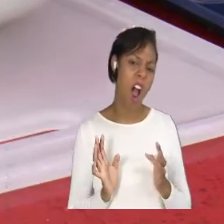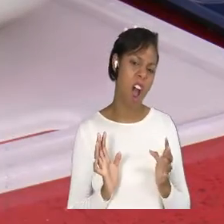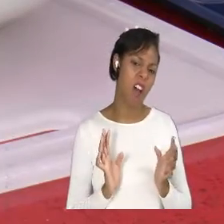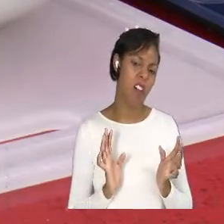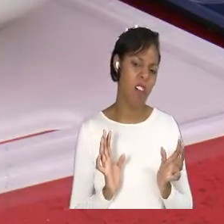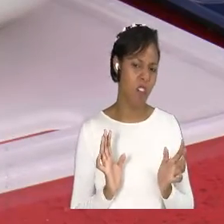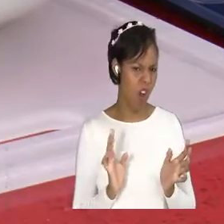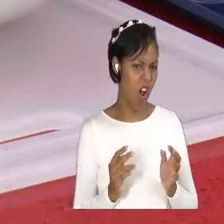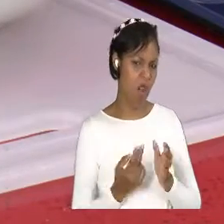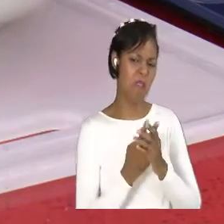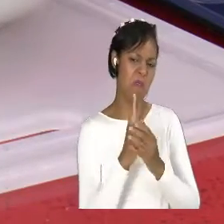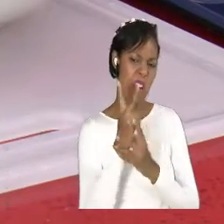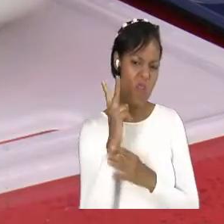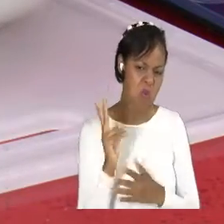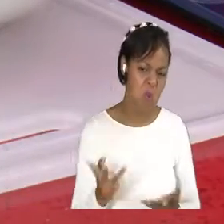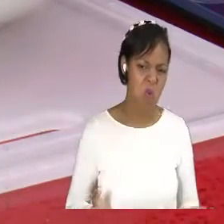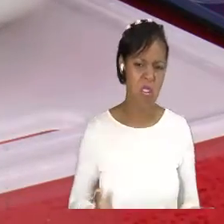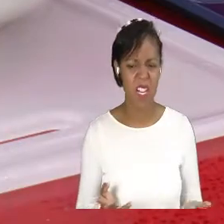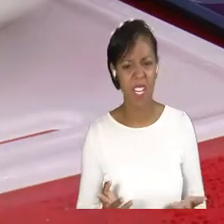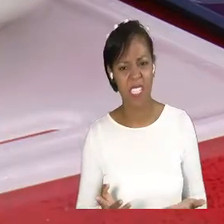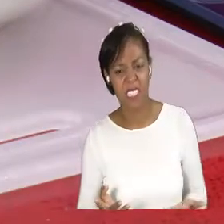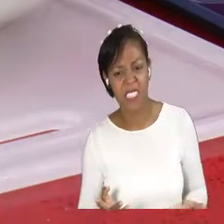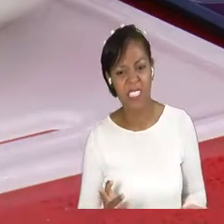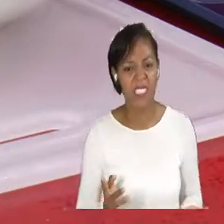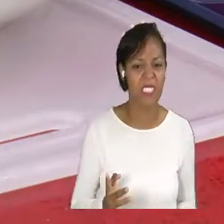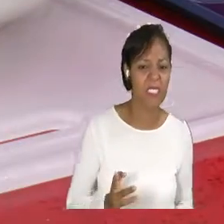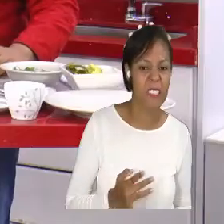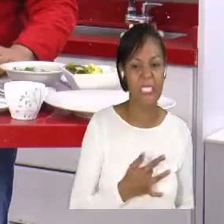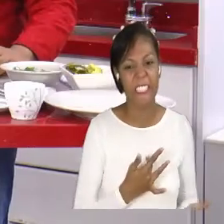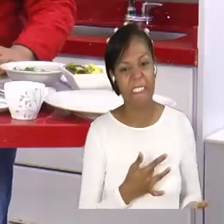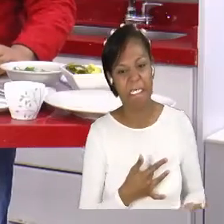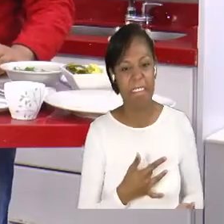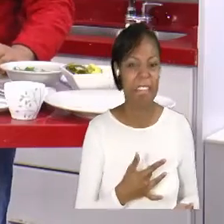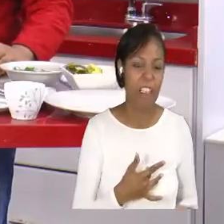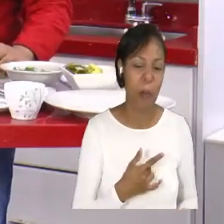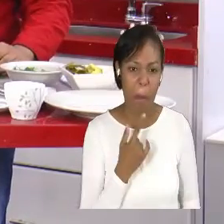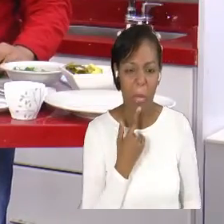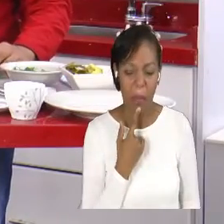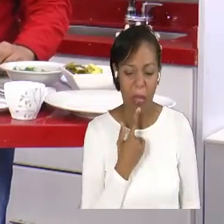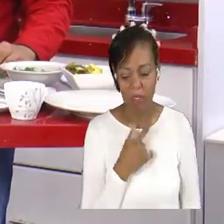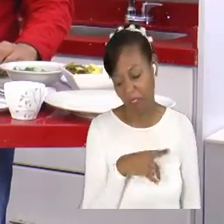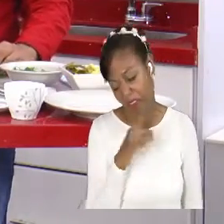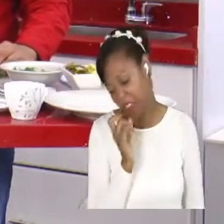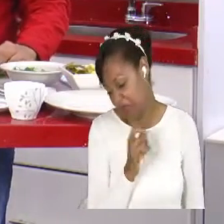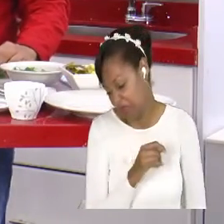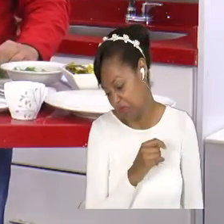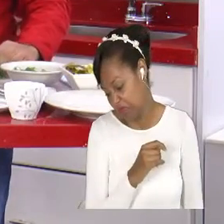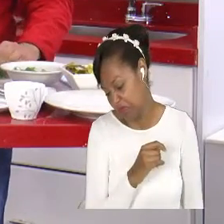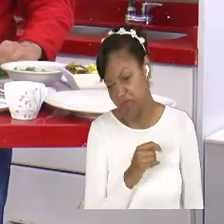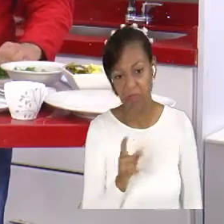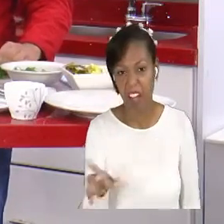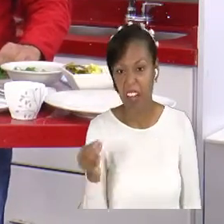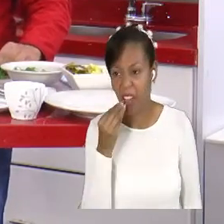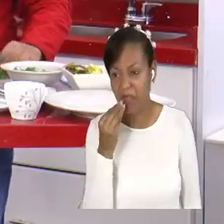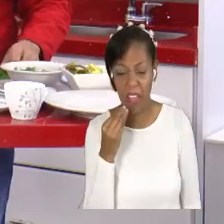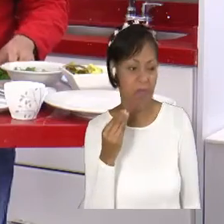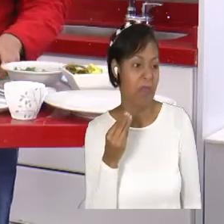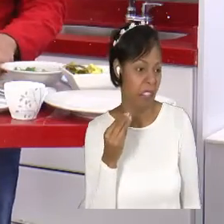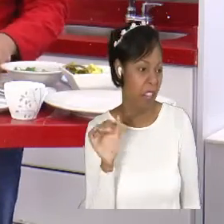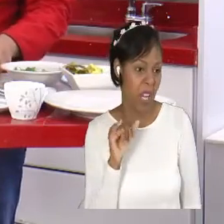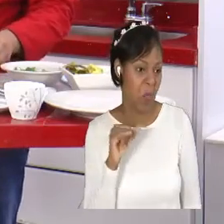pura verdura, sí, esa cuestión, eso no tiene sabor, es solamente simple, sabe a pura mata. A veces la gente sí,